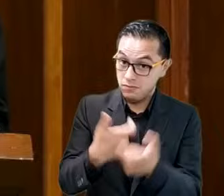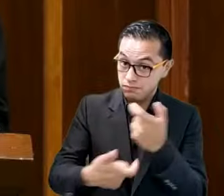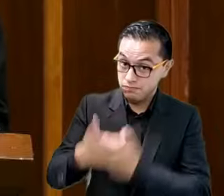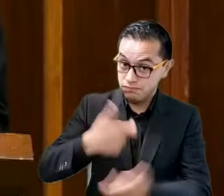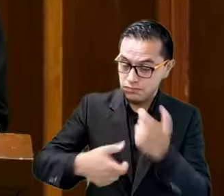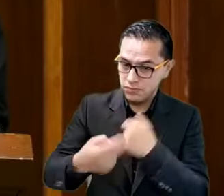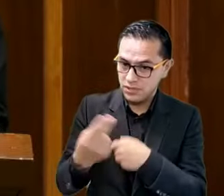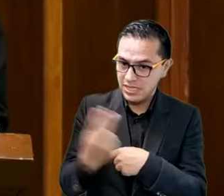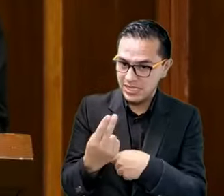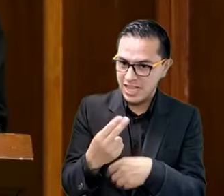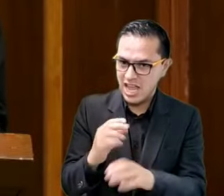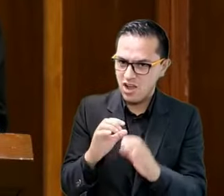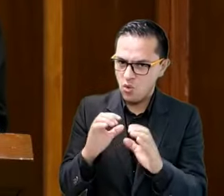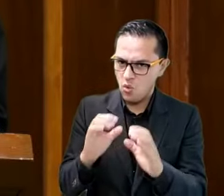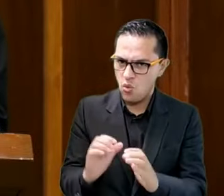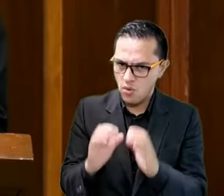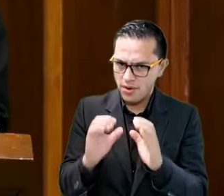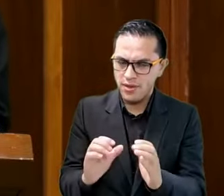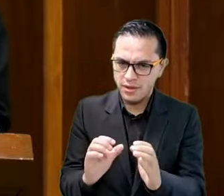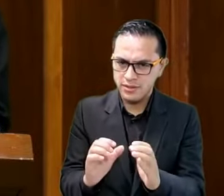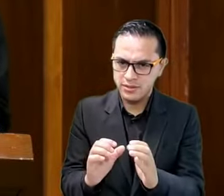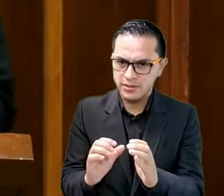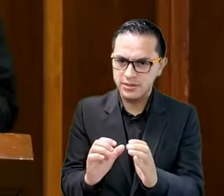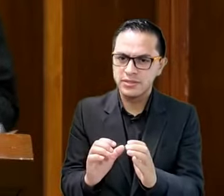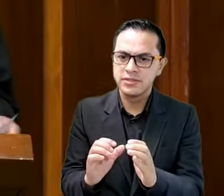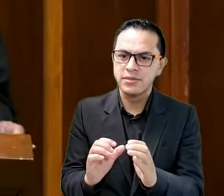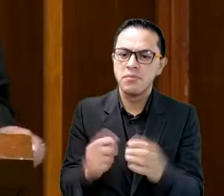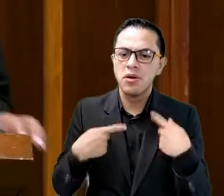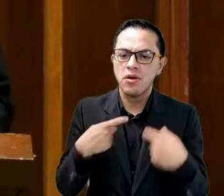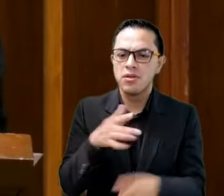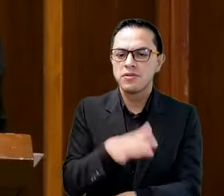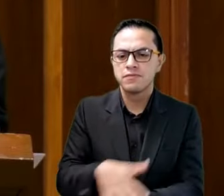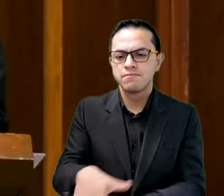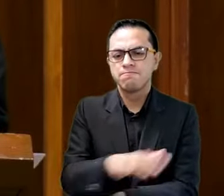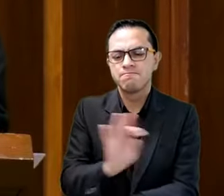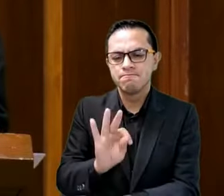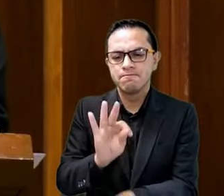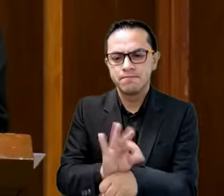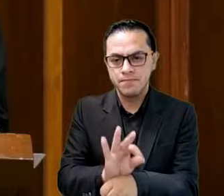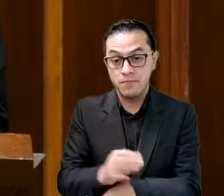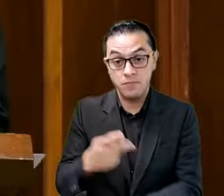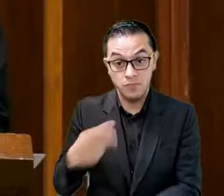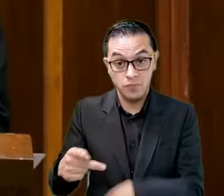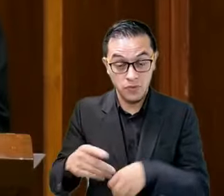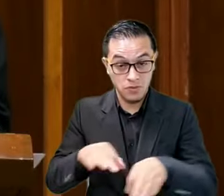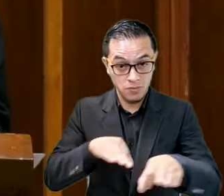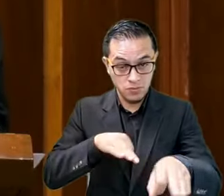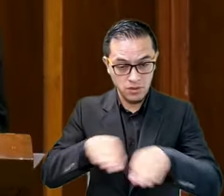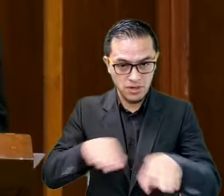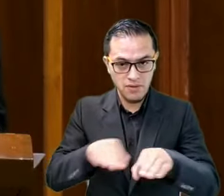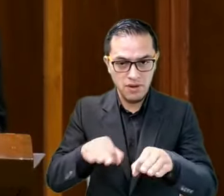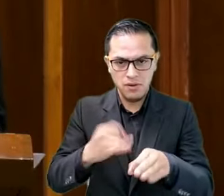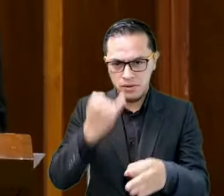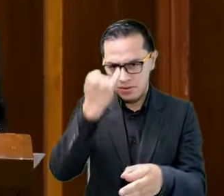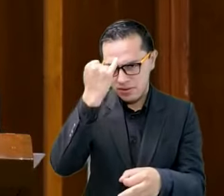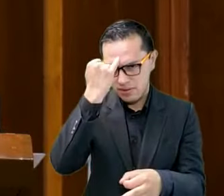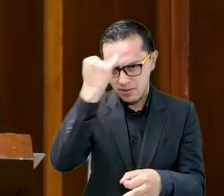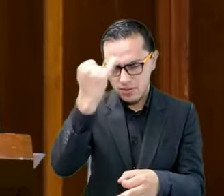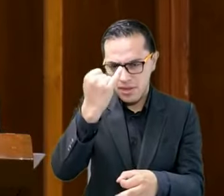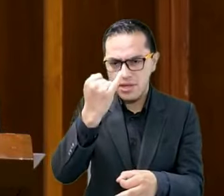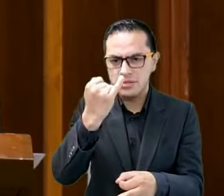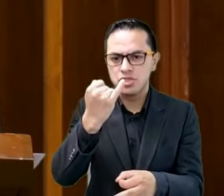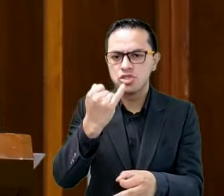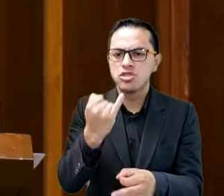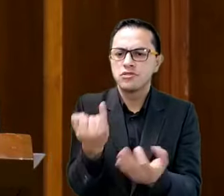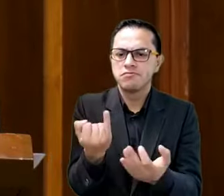salvo y al Servicio del pueblo su trabajo propuestas económicas desde